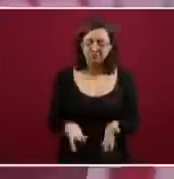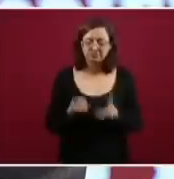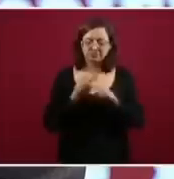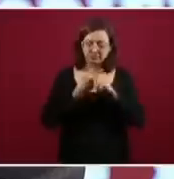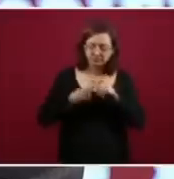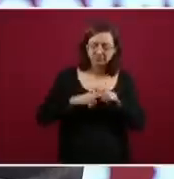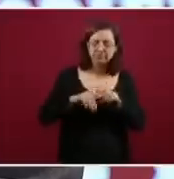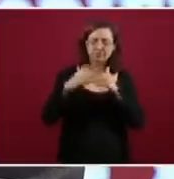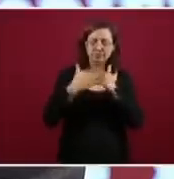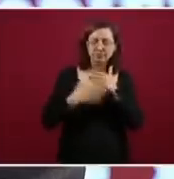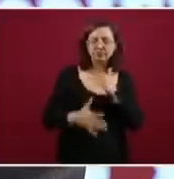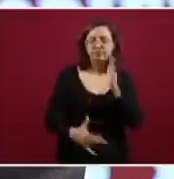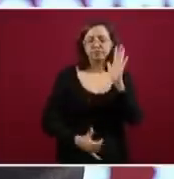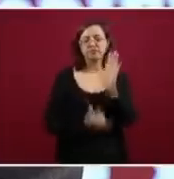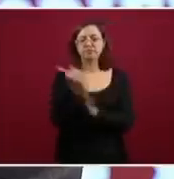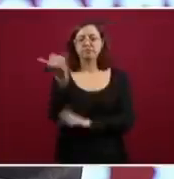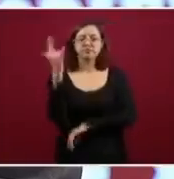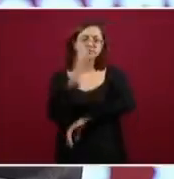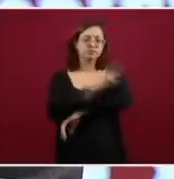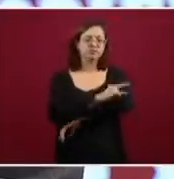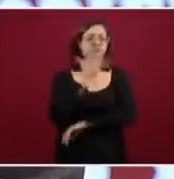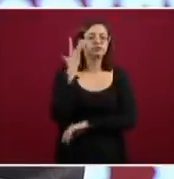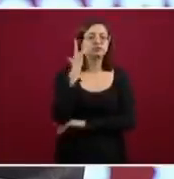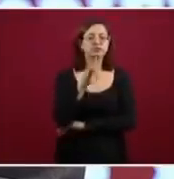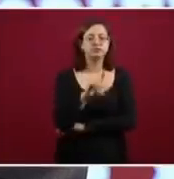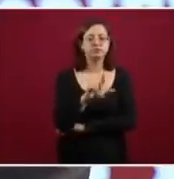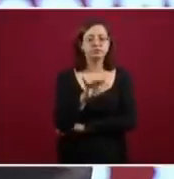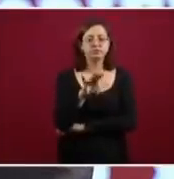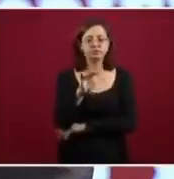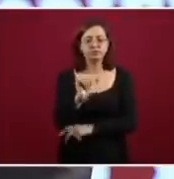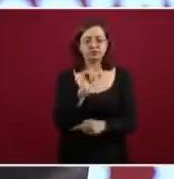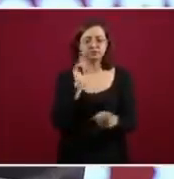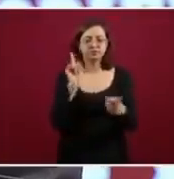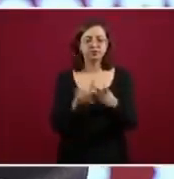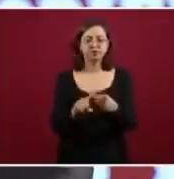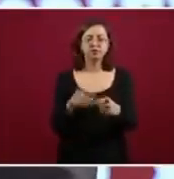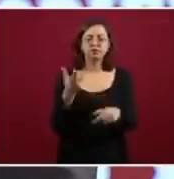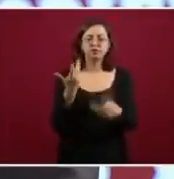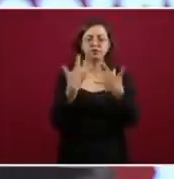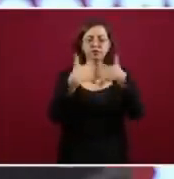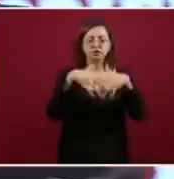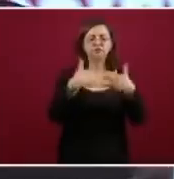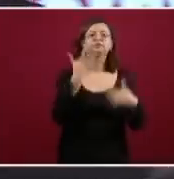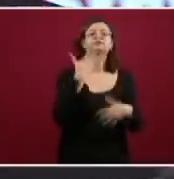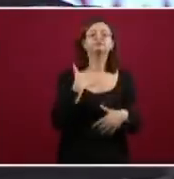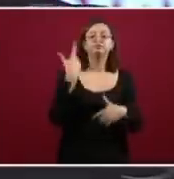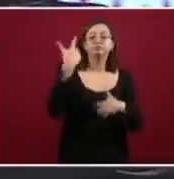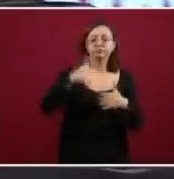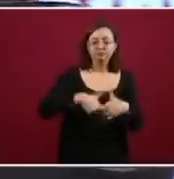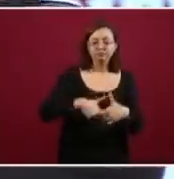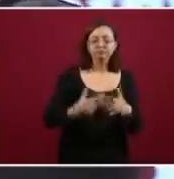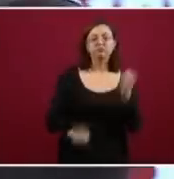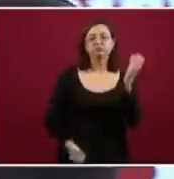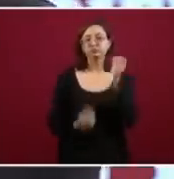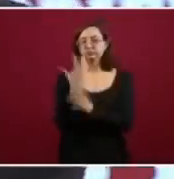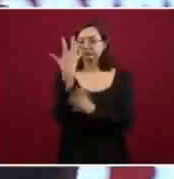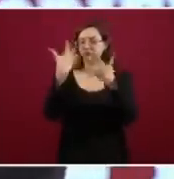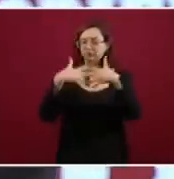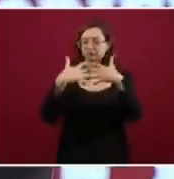obras como santa lucia la rehabilitación de la refinería es la construcción de la nueva refinería